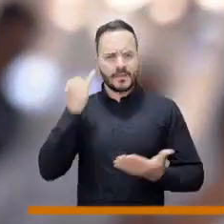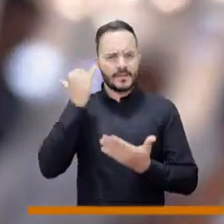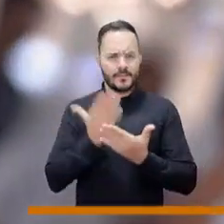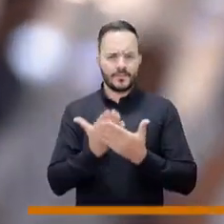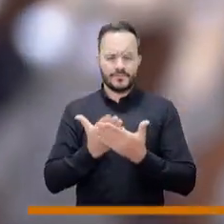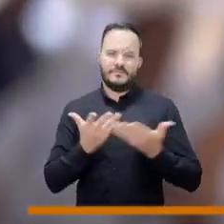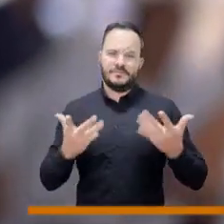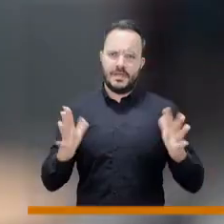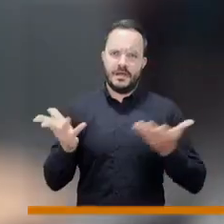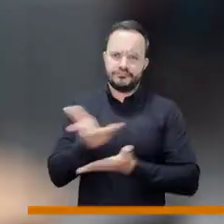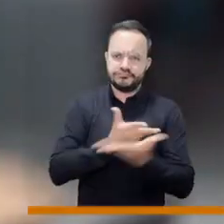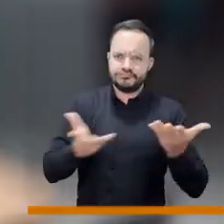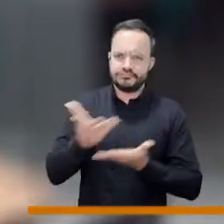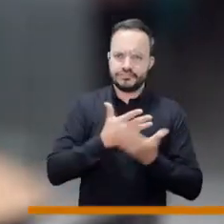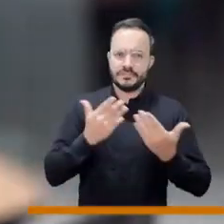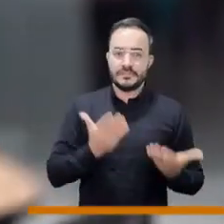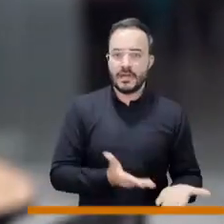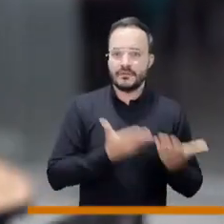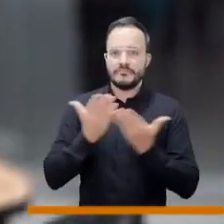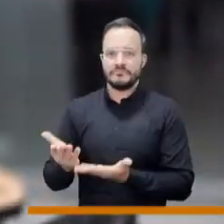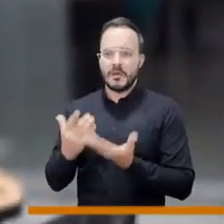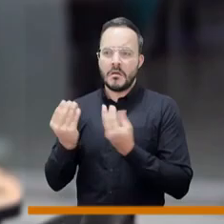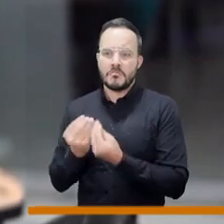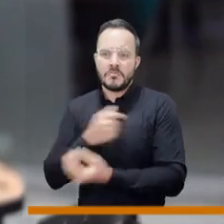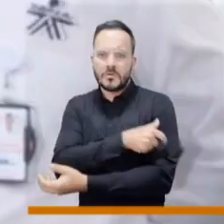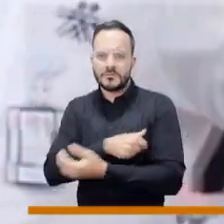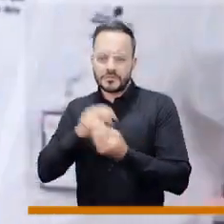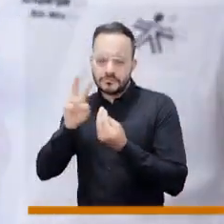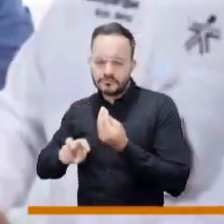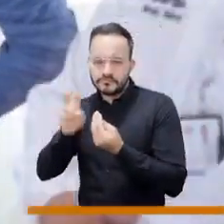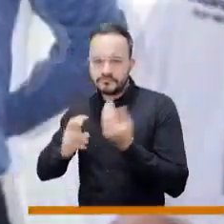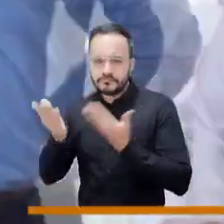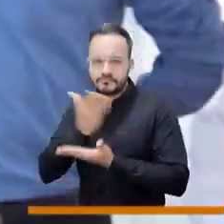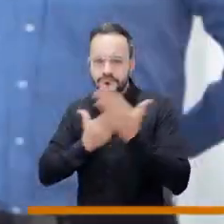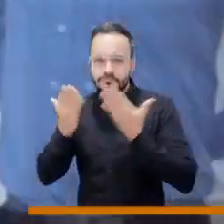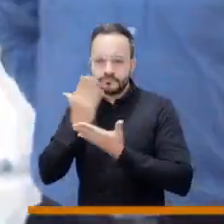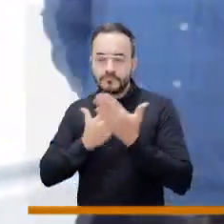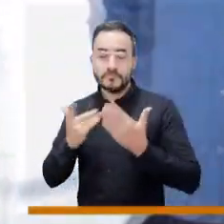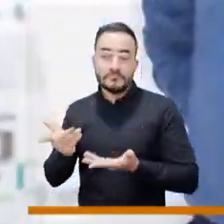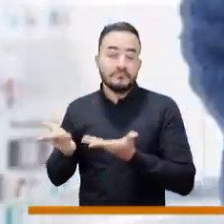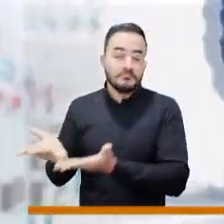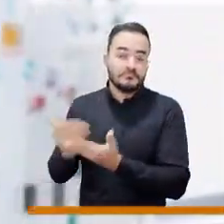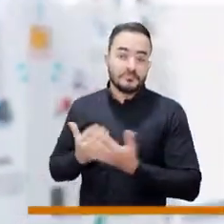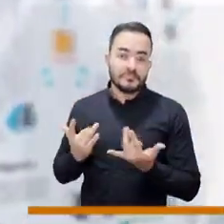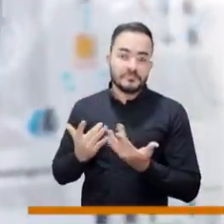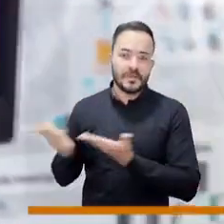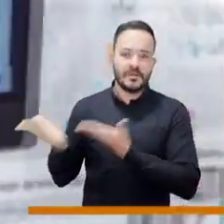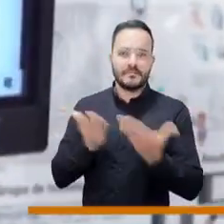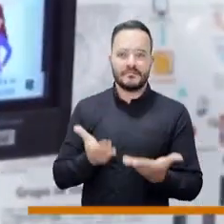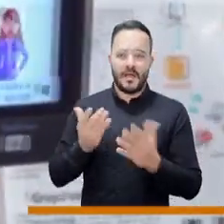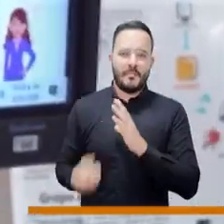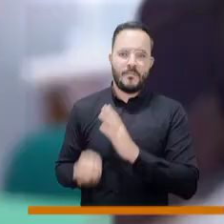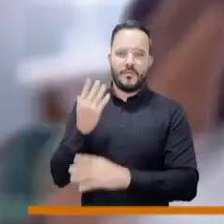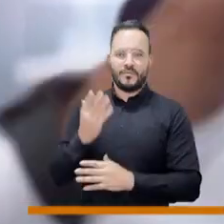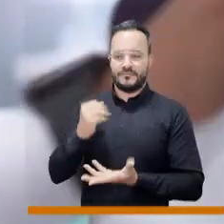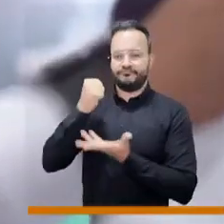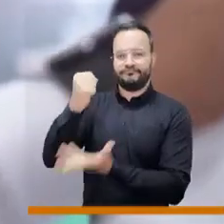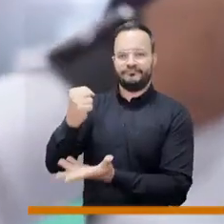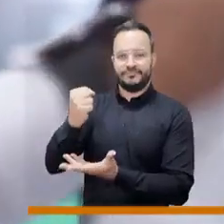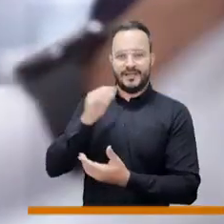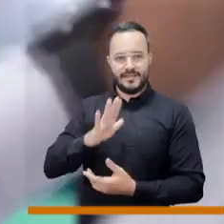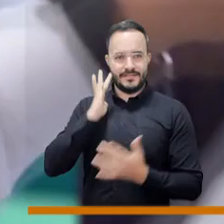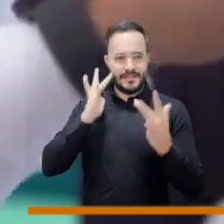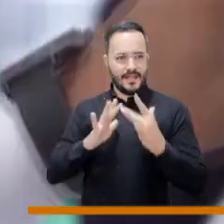La iniciativa ya fue socializada y pasó a comisión de estudio para dar elementos que requieran para construir el fondo de promoción